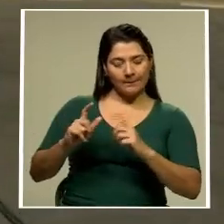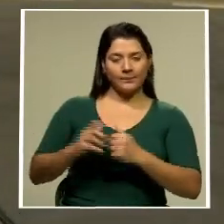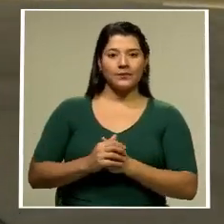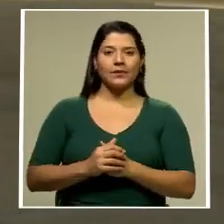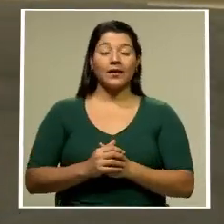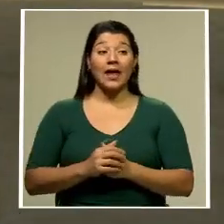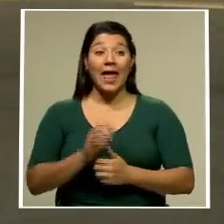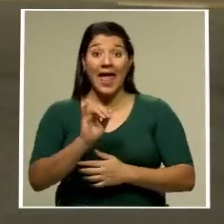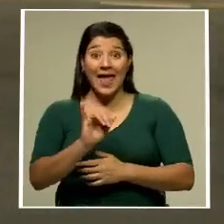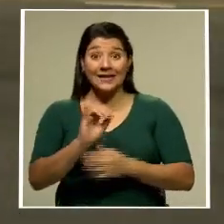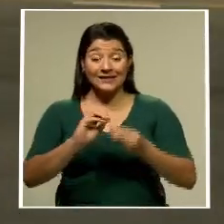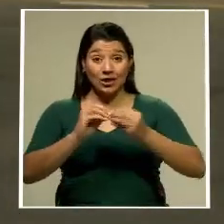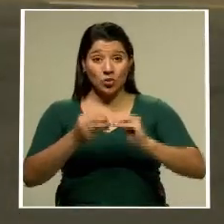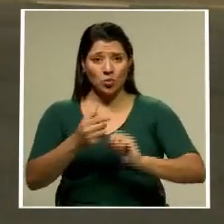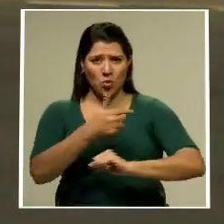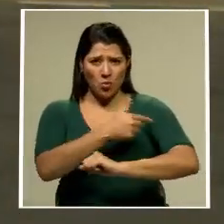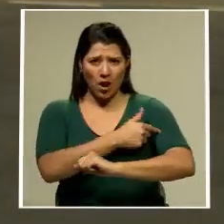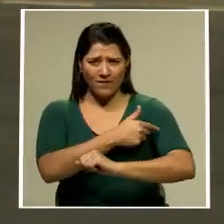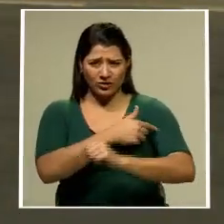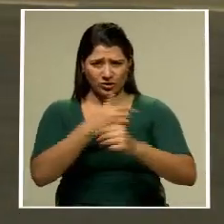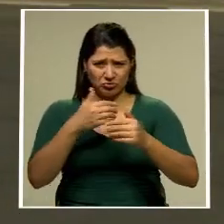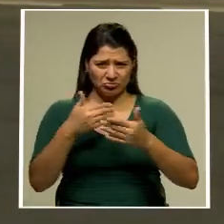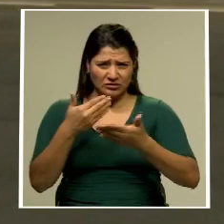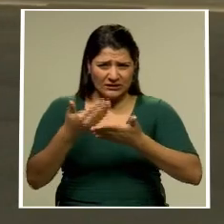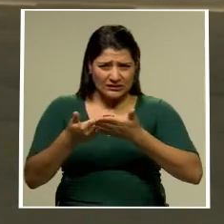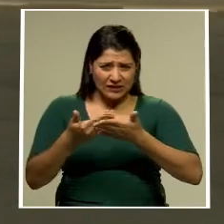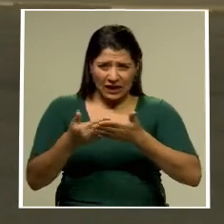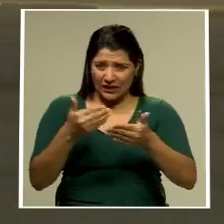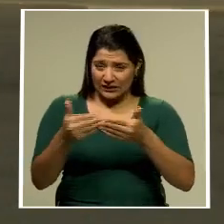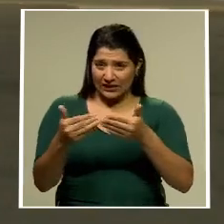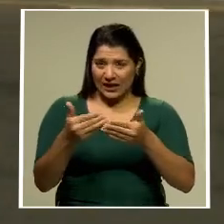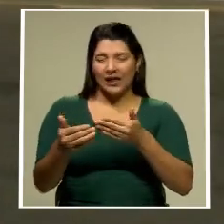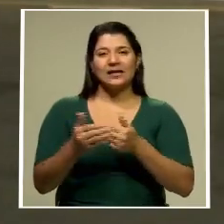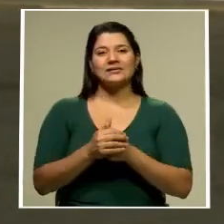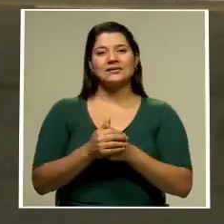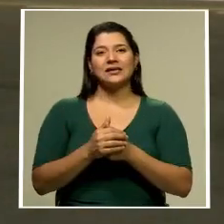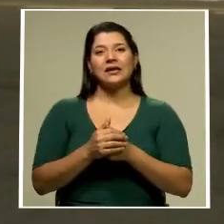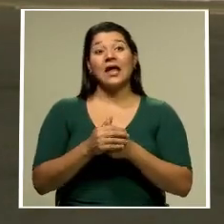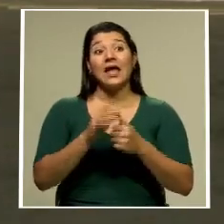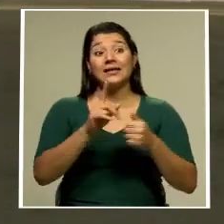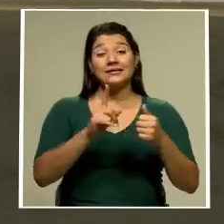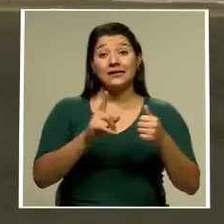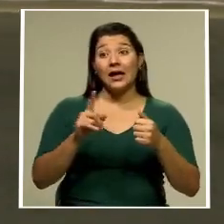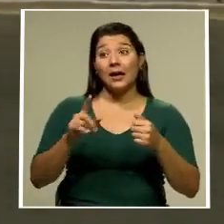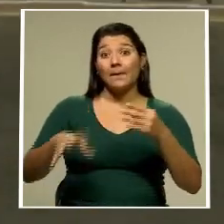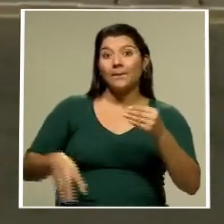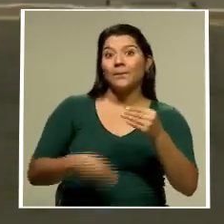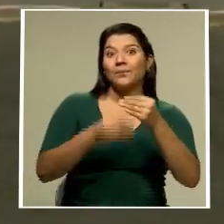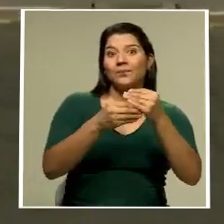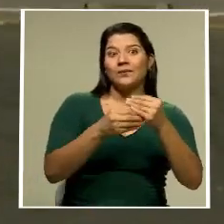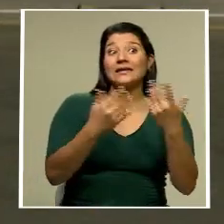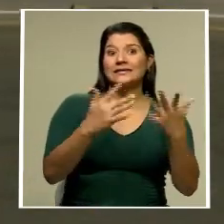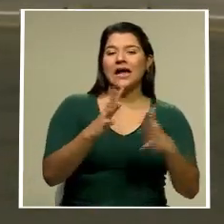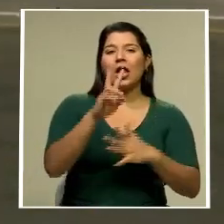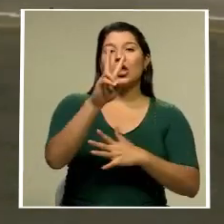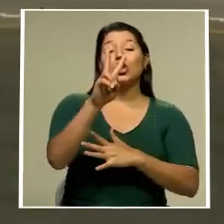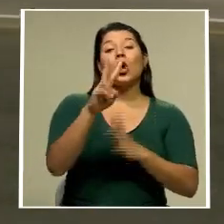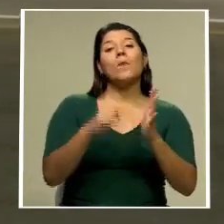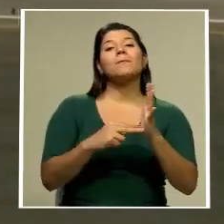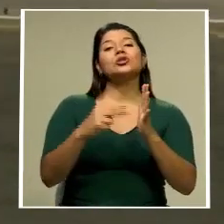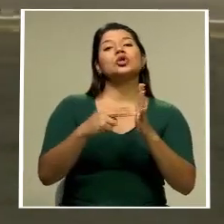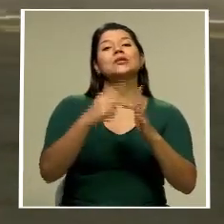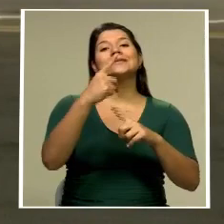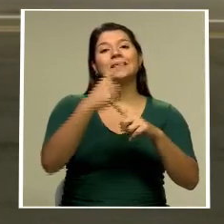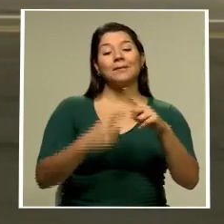Estas dosis, que llegarían en unas pocas horas, se sumarían a las 2,5 millones que estarían ingresando por